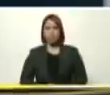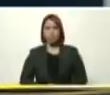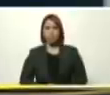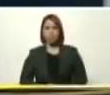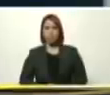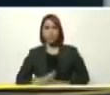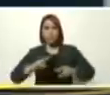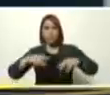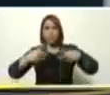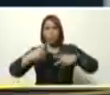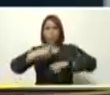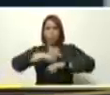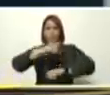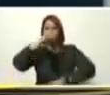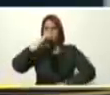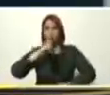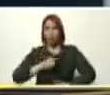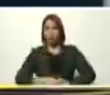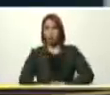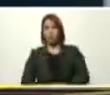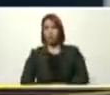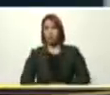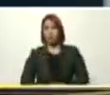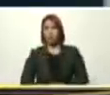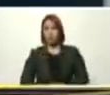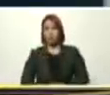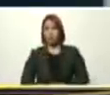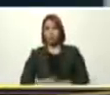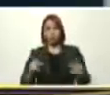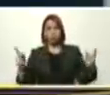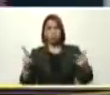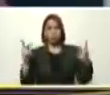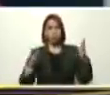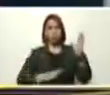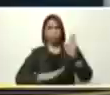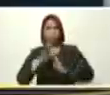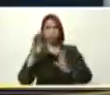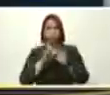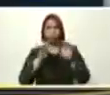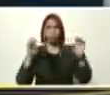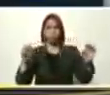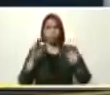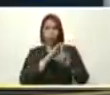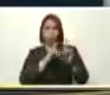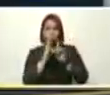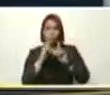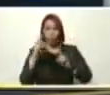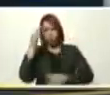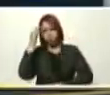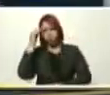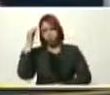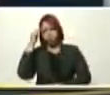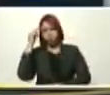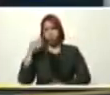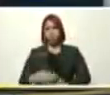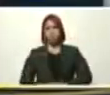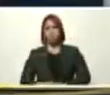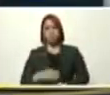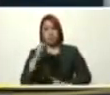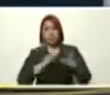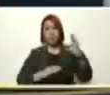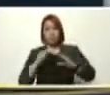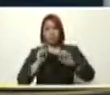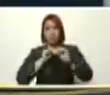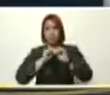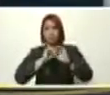Una nueva época de esplendor de la educación, de la cultura, del conocimiento, de la ciencia, del brillo